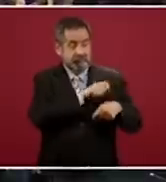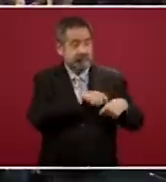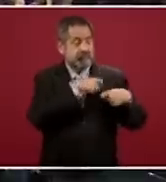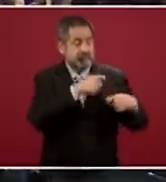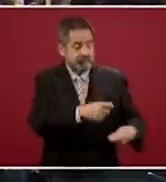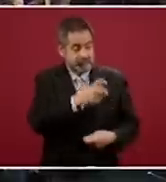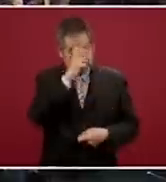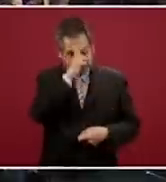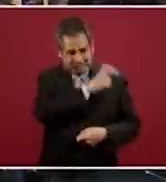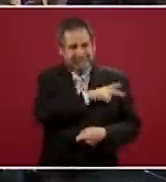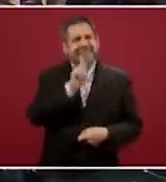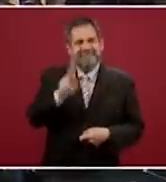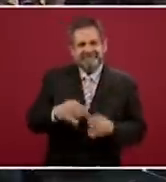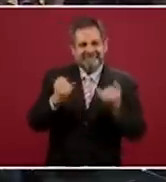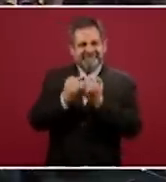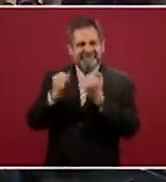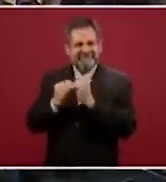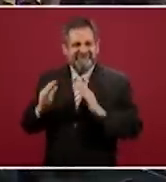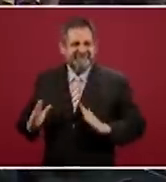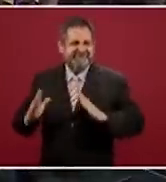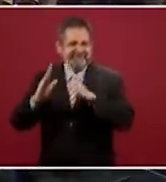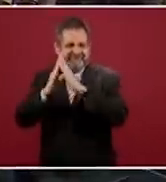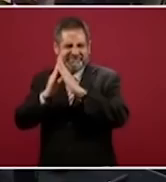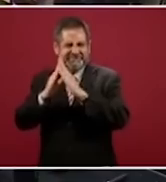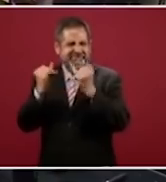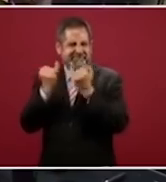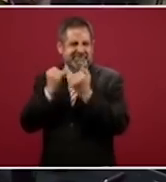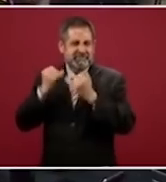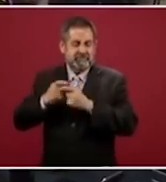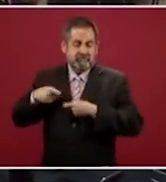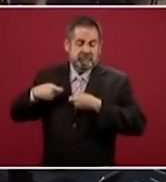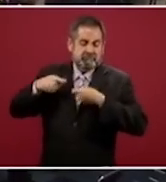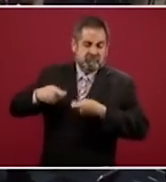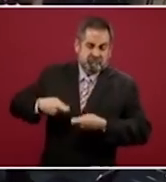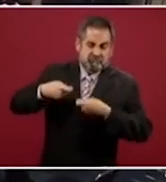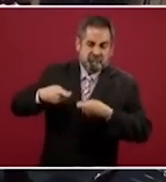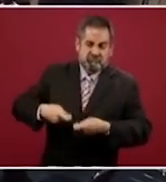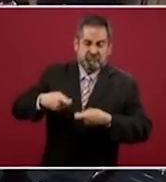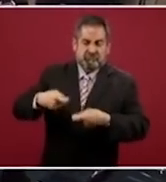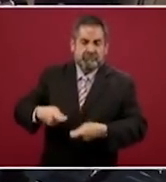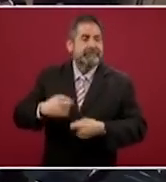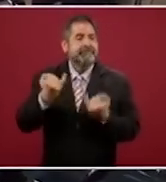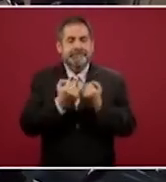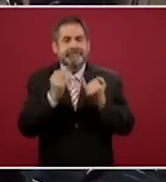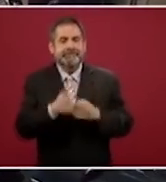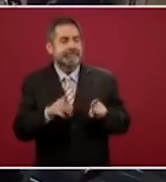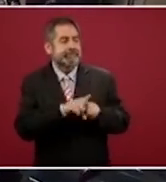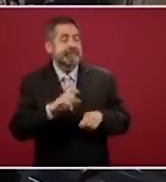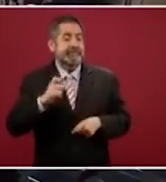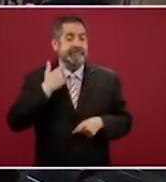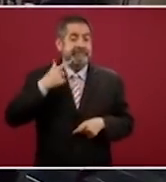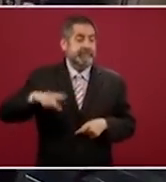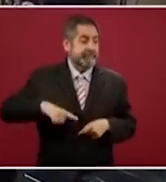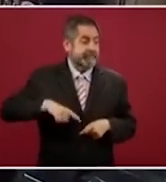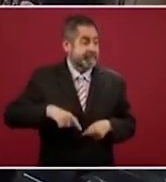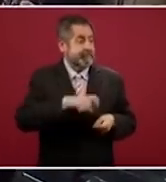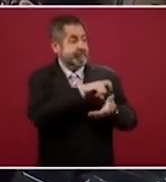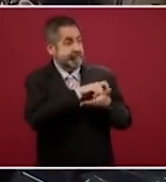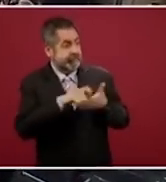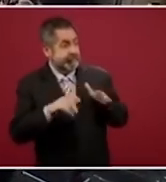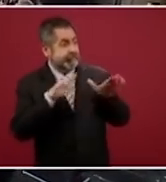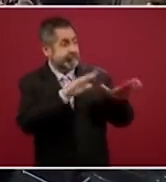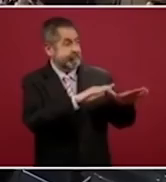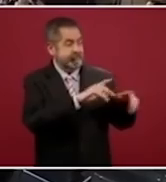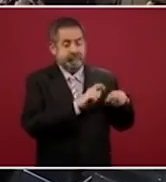en la época de los faraones. Entonces, ahora que se está rifando el